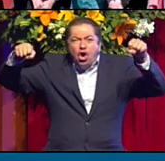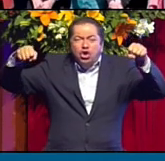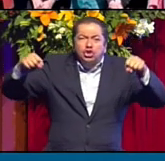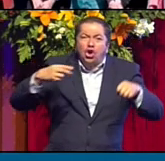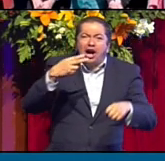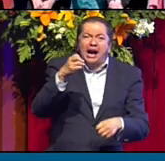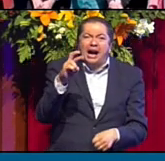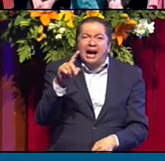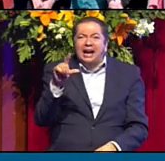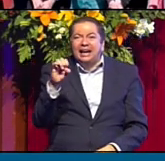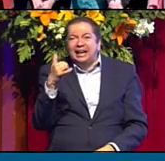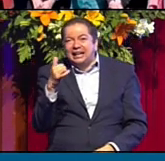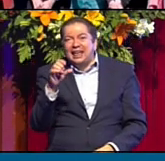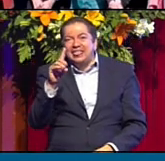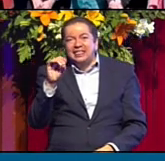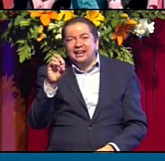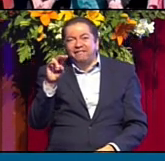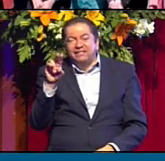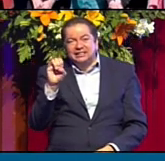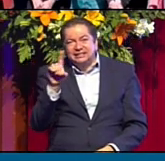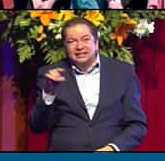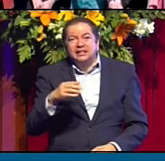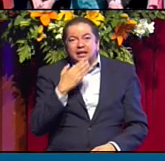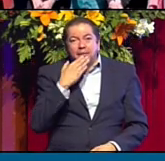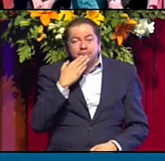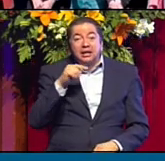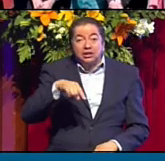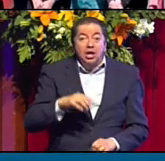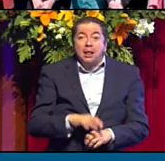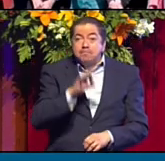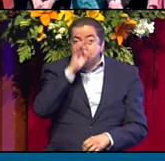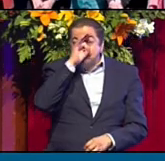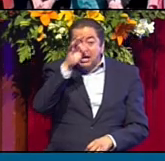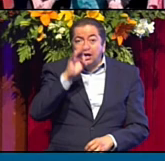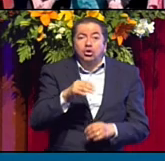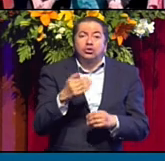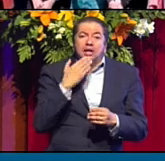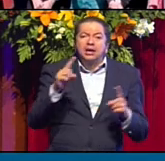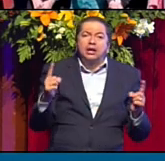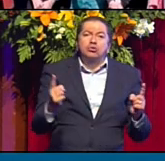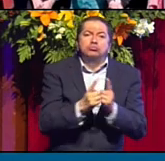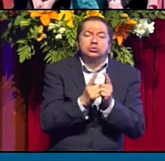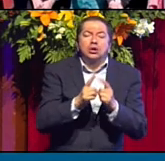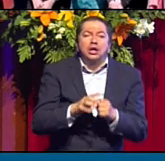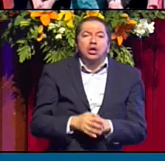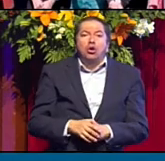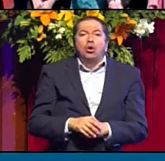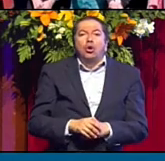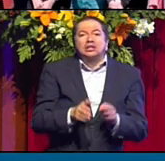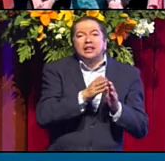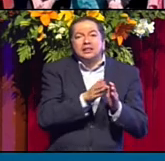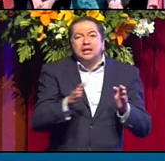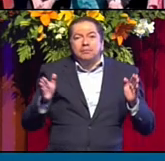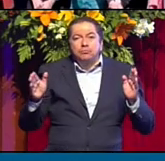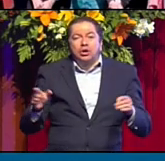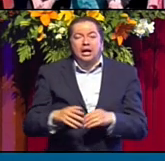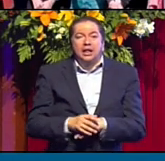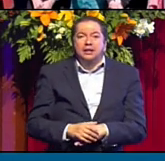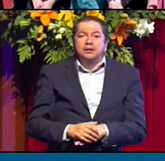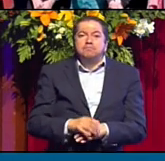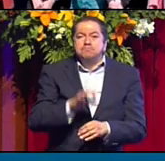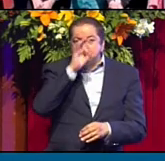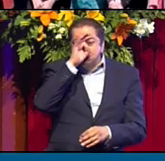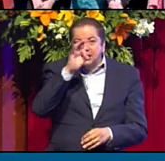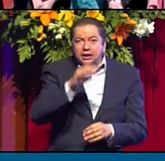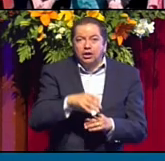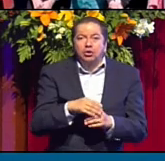nuestra comuna. Hicimos la fiesta de denominación de origen del pisco. El lanzamiento de la temporada de inauguración pisquera.